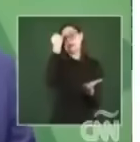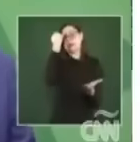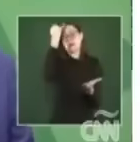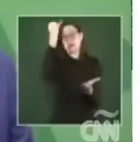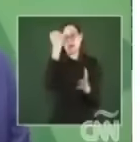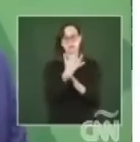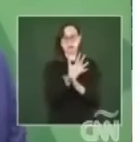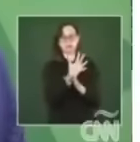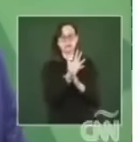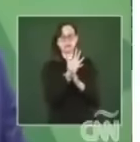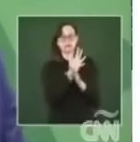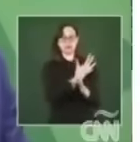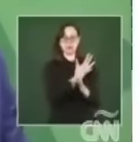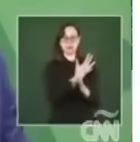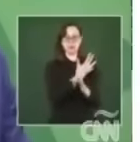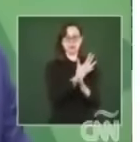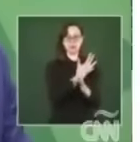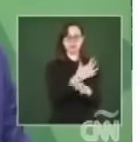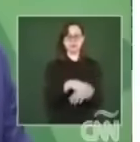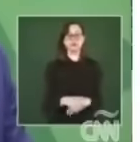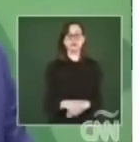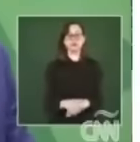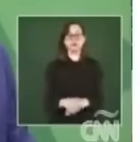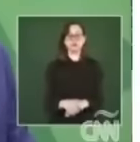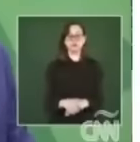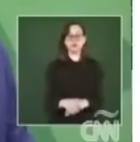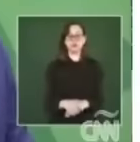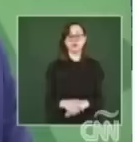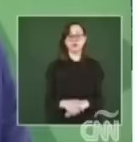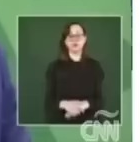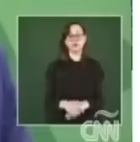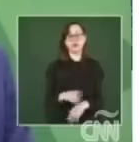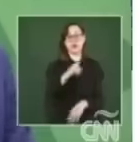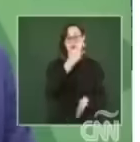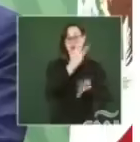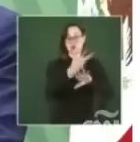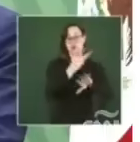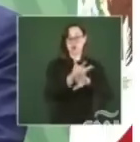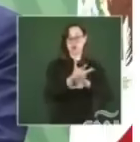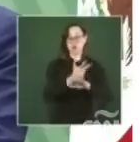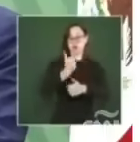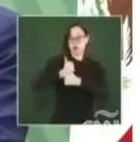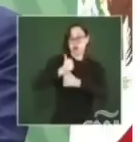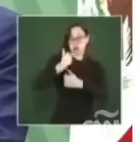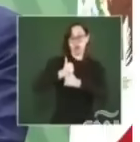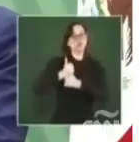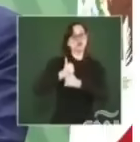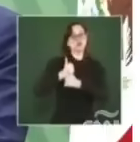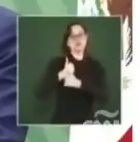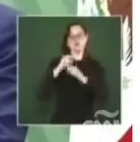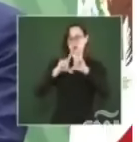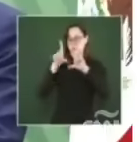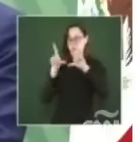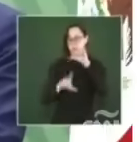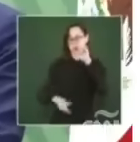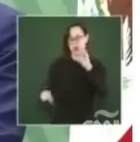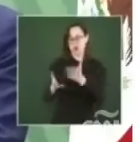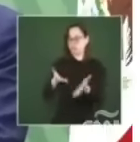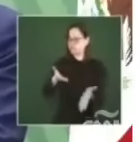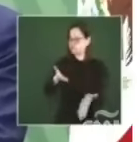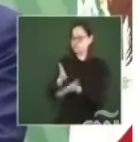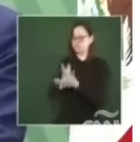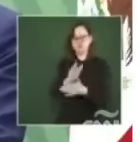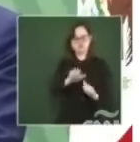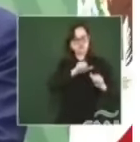que las fuerzas armadas de Estados Unidos intervengan en México para el combate